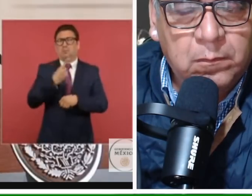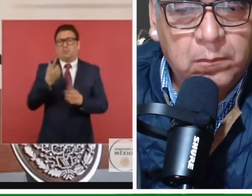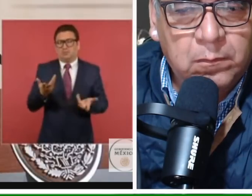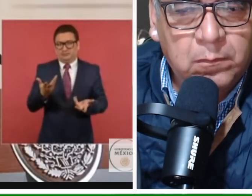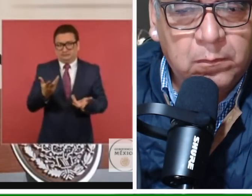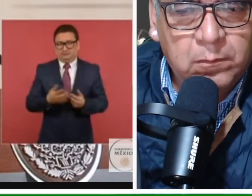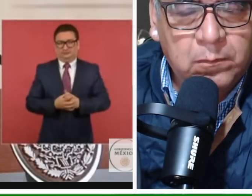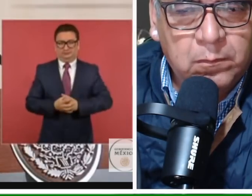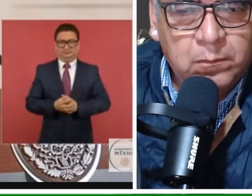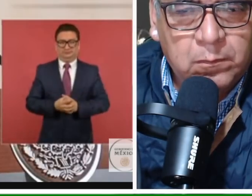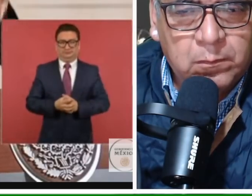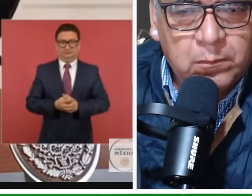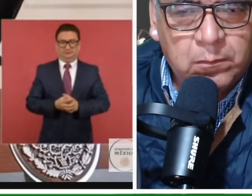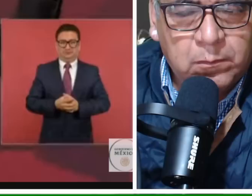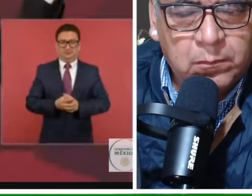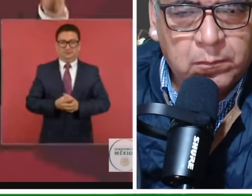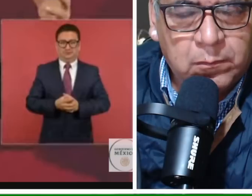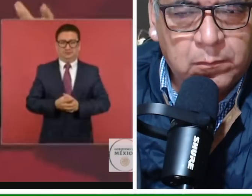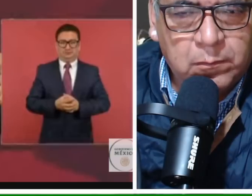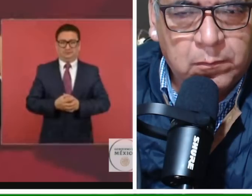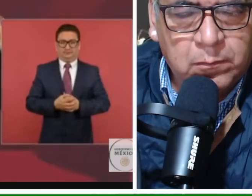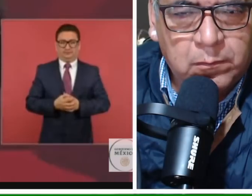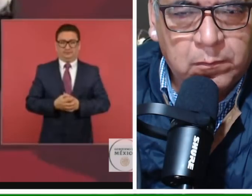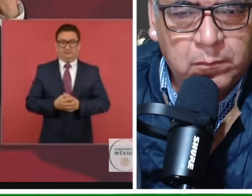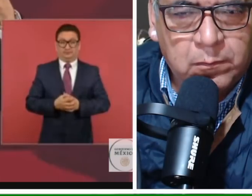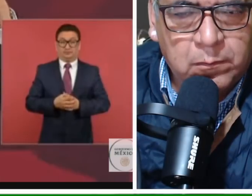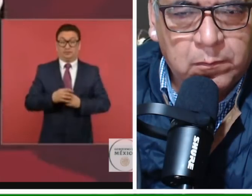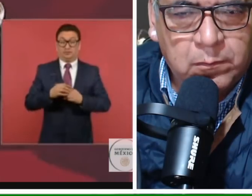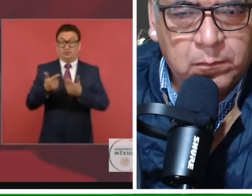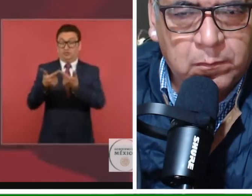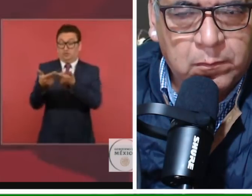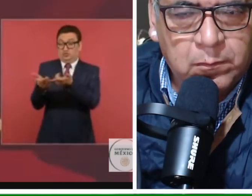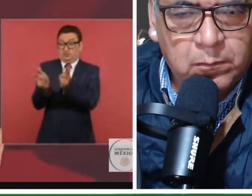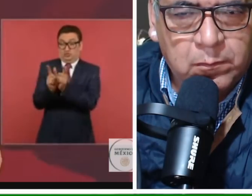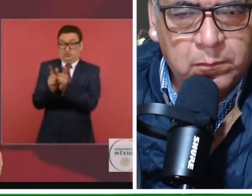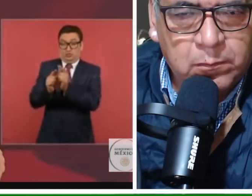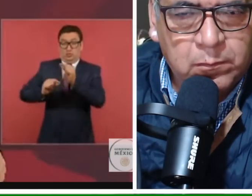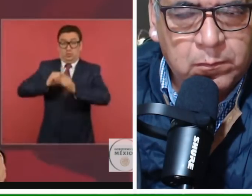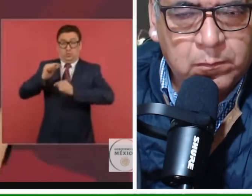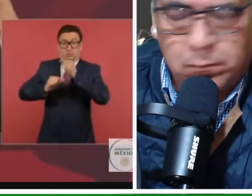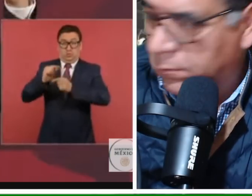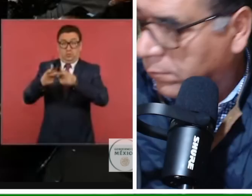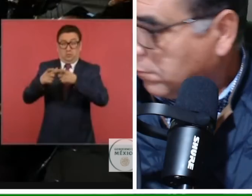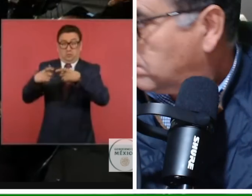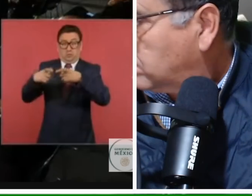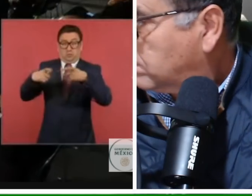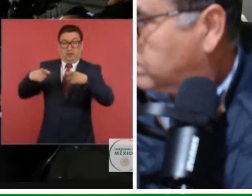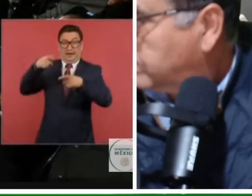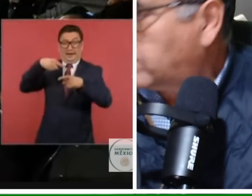Resulta que se fue creando un grupo de interés muy